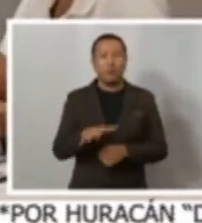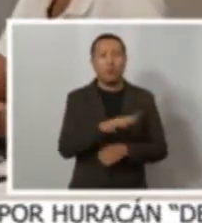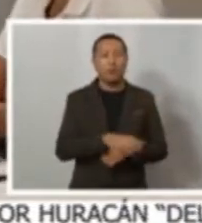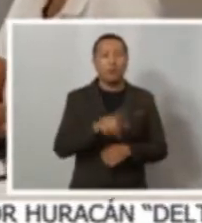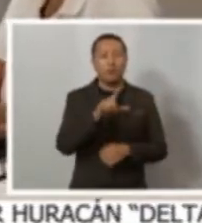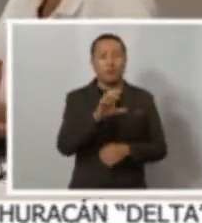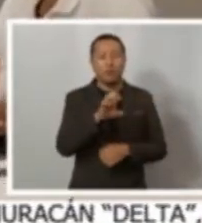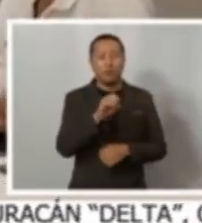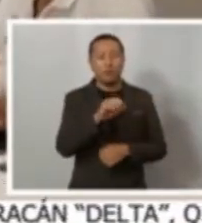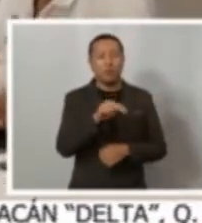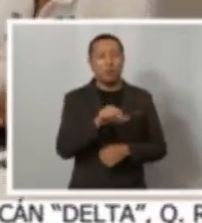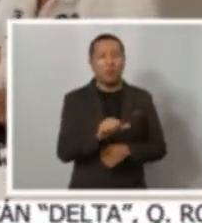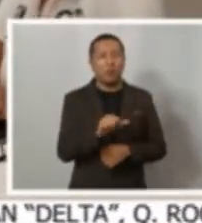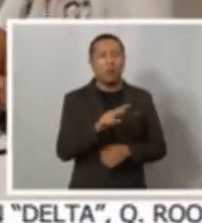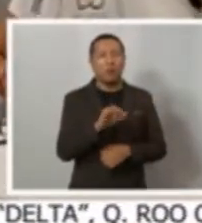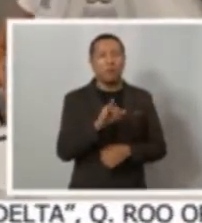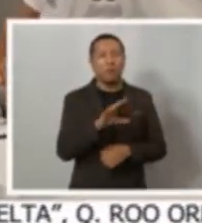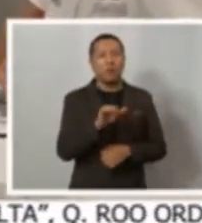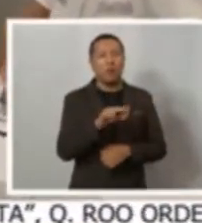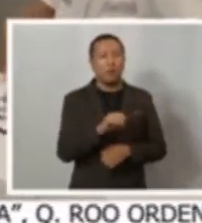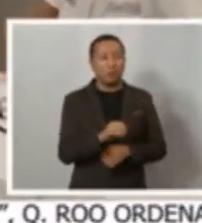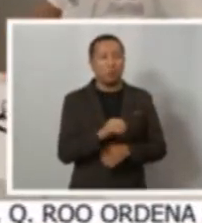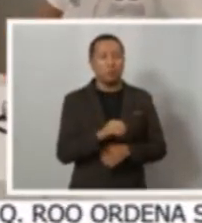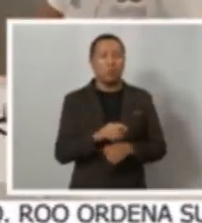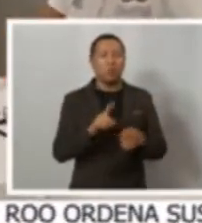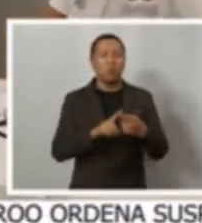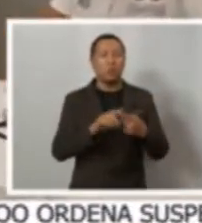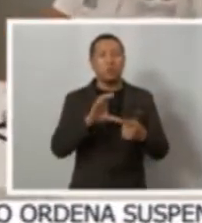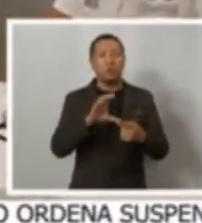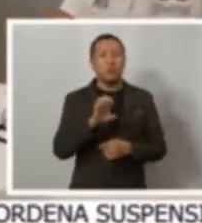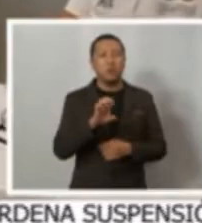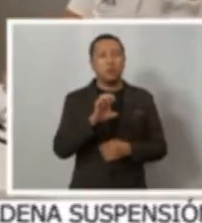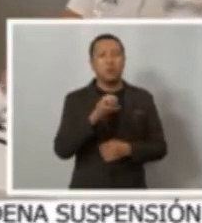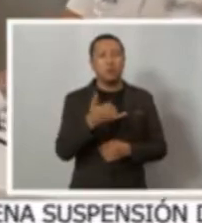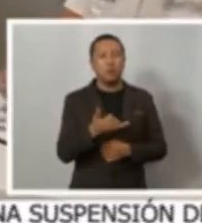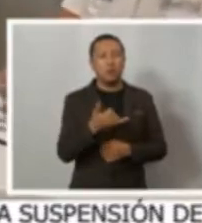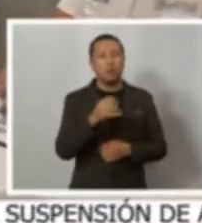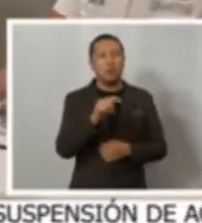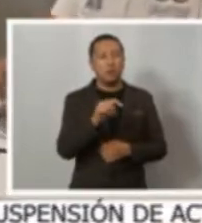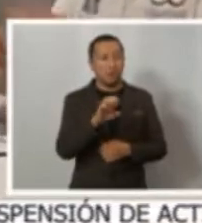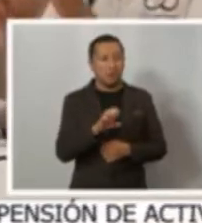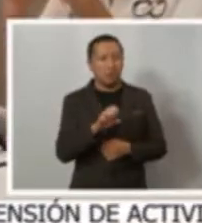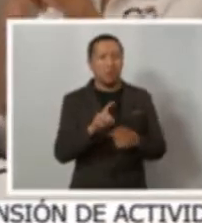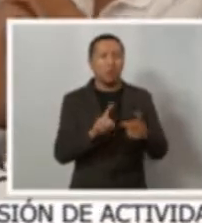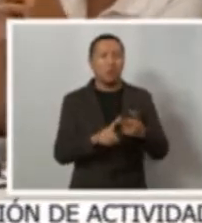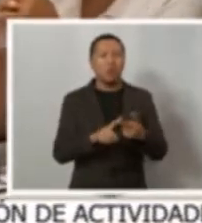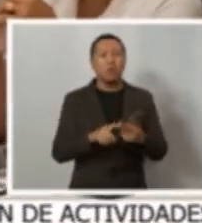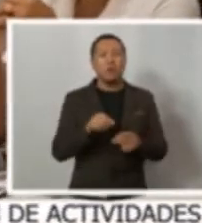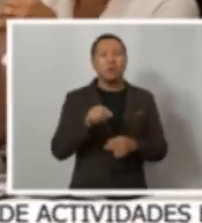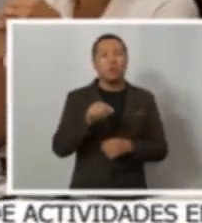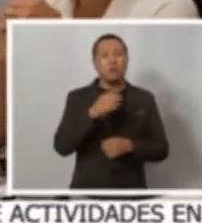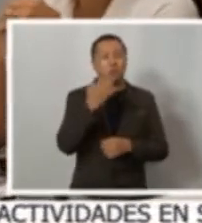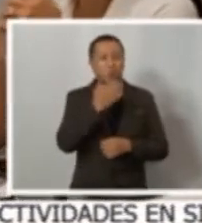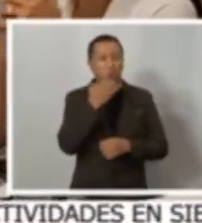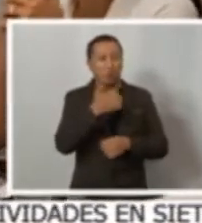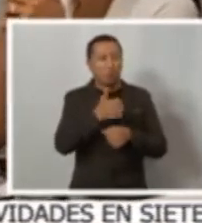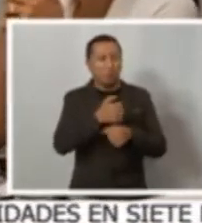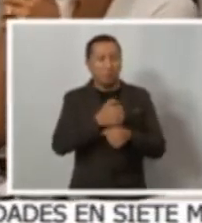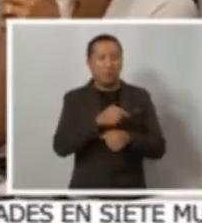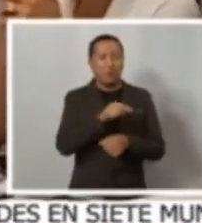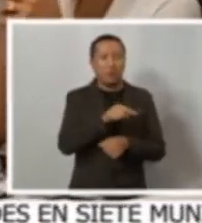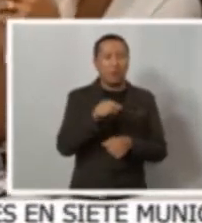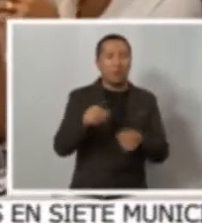de Yucatán Península, Misión y el CECITE son los que vamos a preparar para primera etapa de